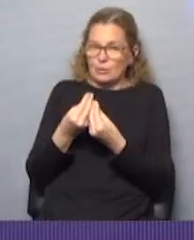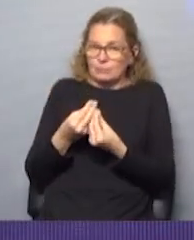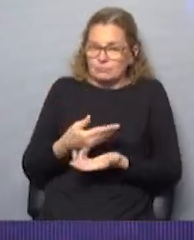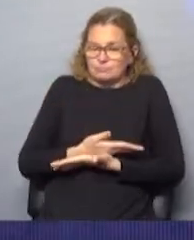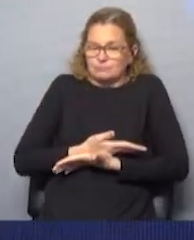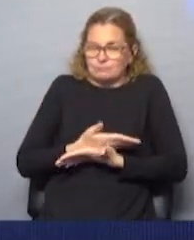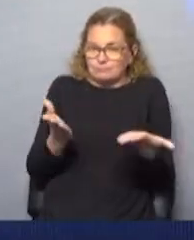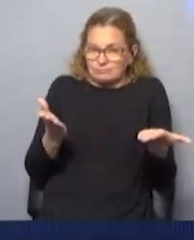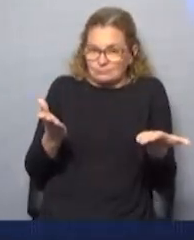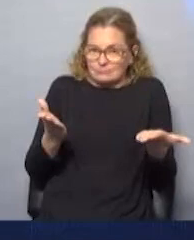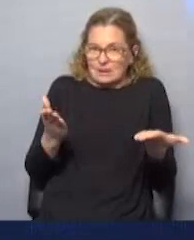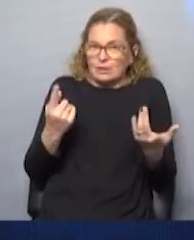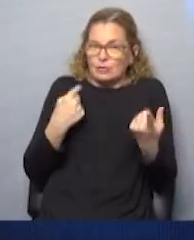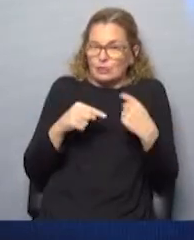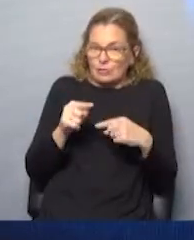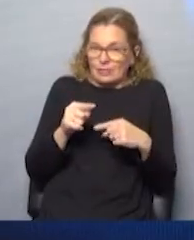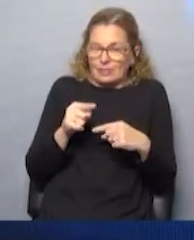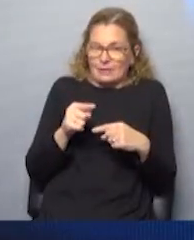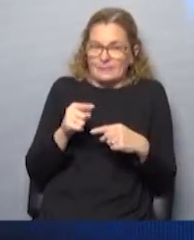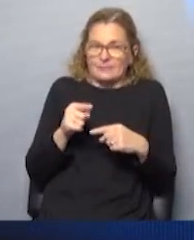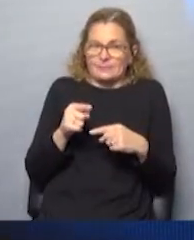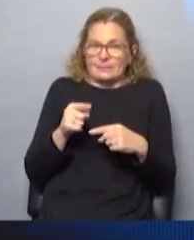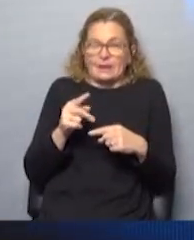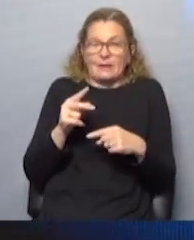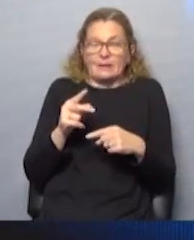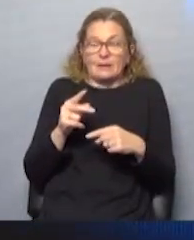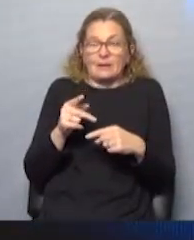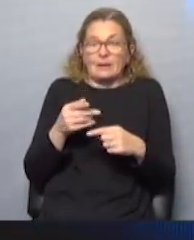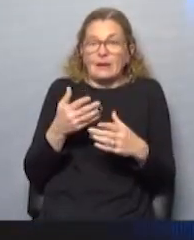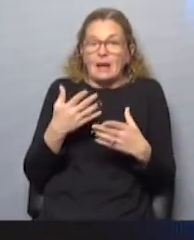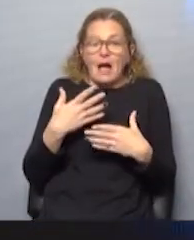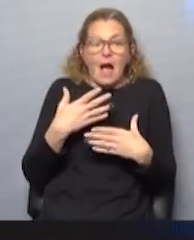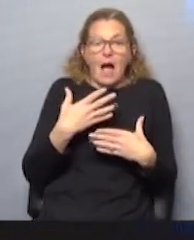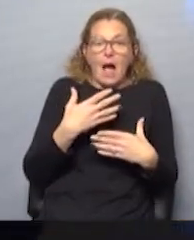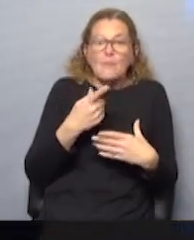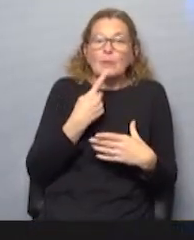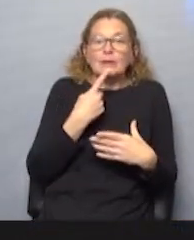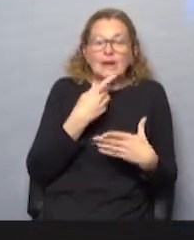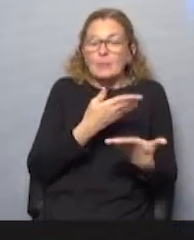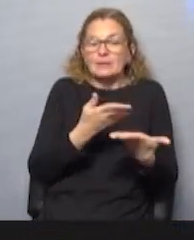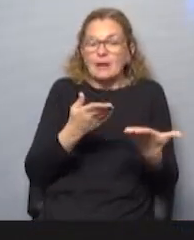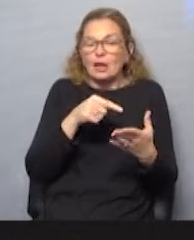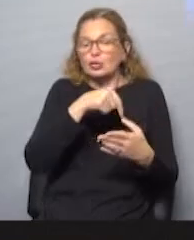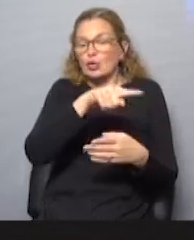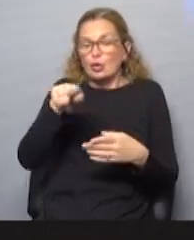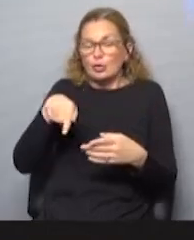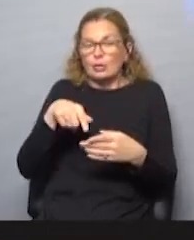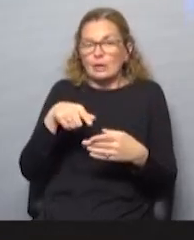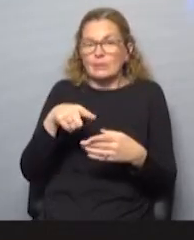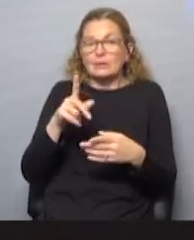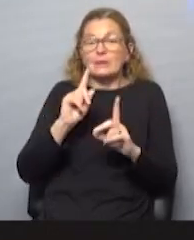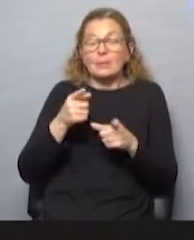y bueno y hay que este satisfacer digamos políticamente a todos también